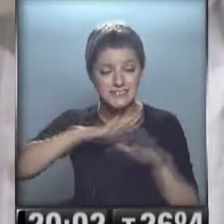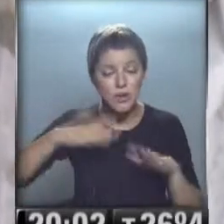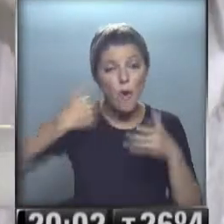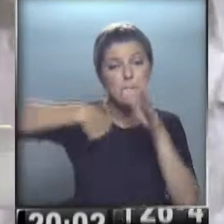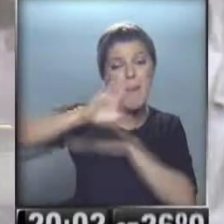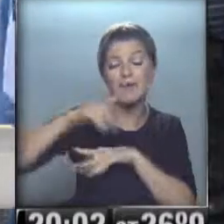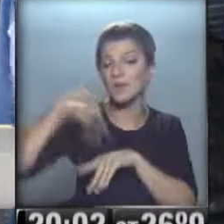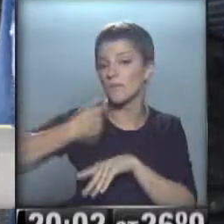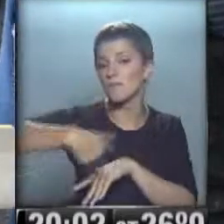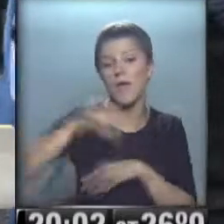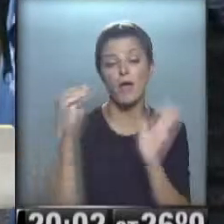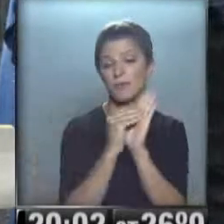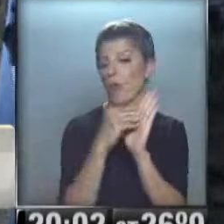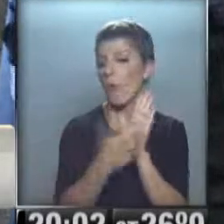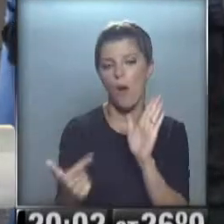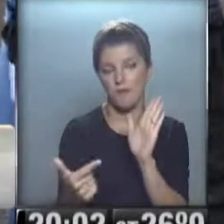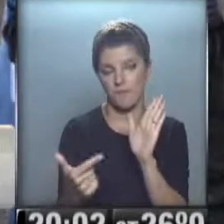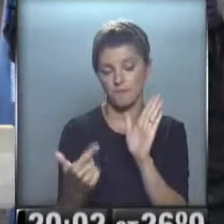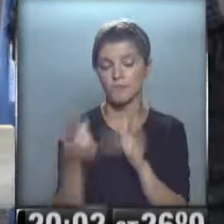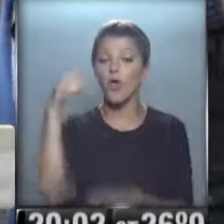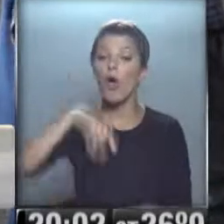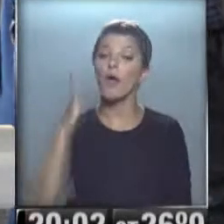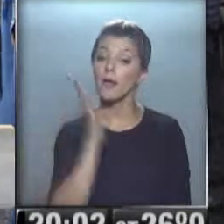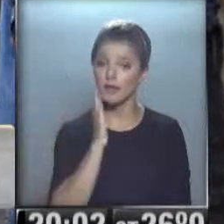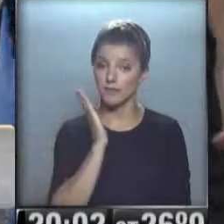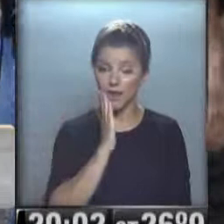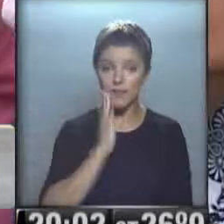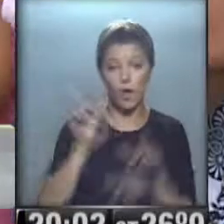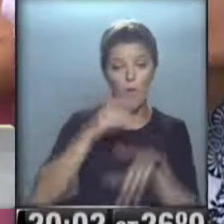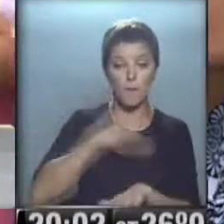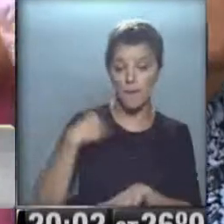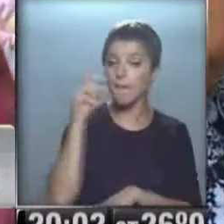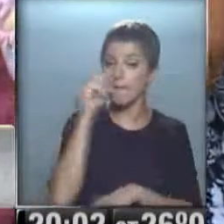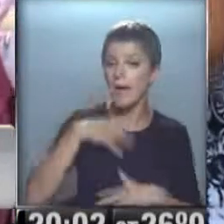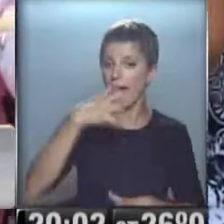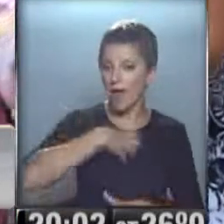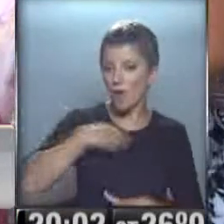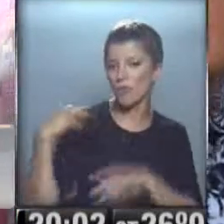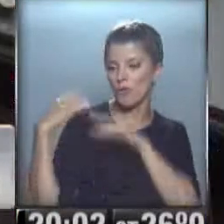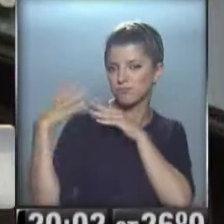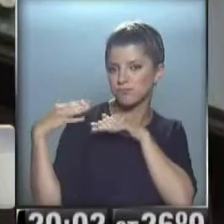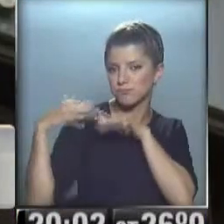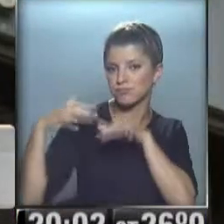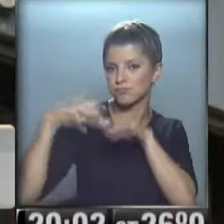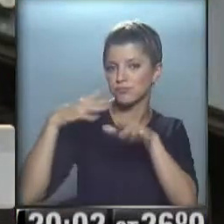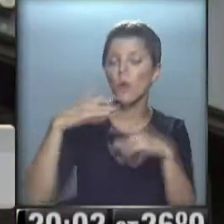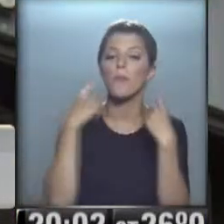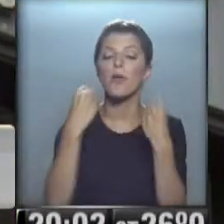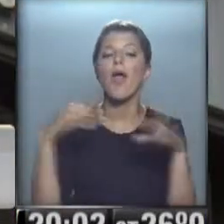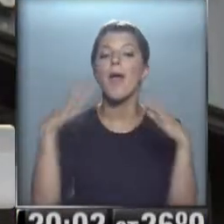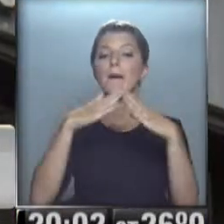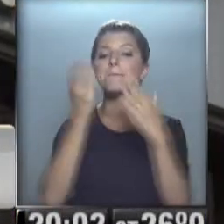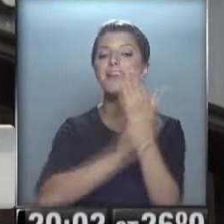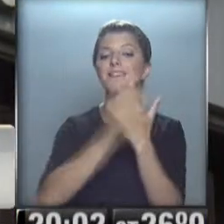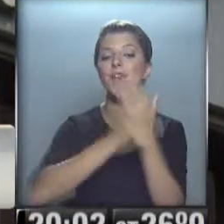2014 esta tarde se llevó a cabo una movilización de padres y alumnos para expresar sus quejas y reclamos frente al ministerio de educación